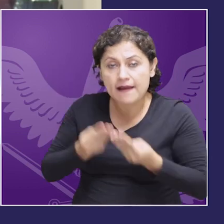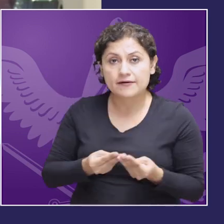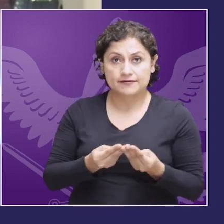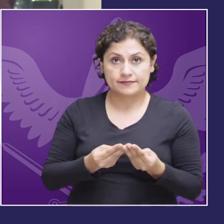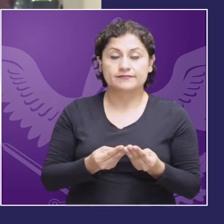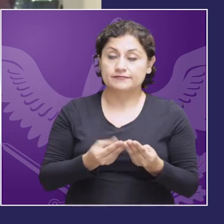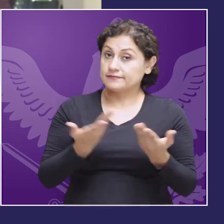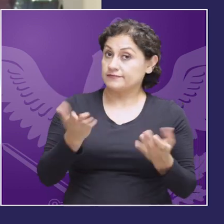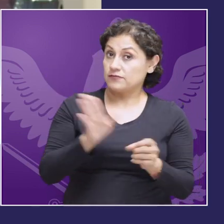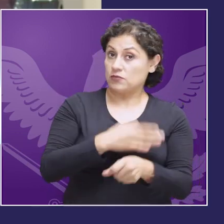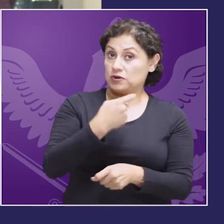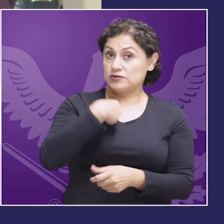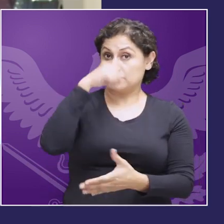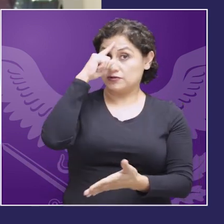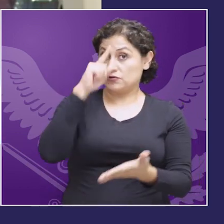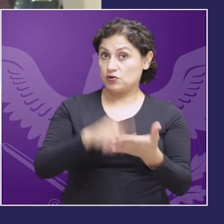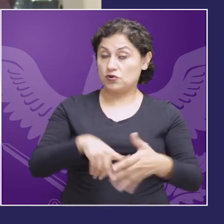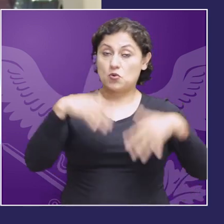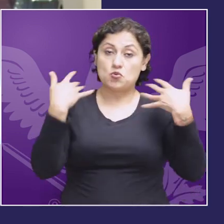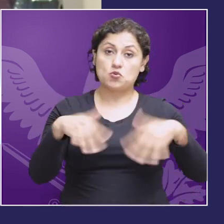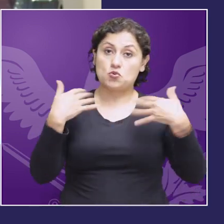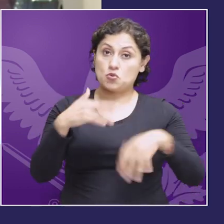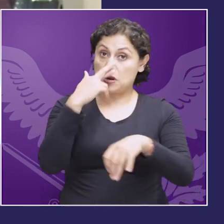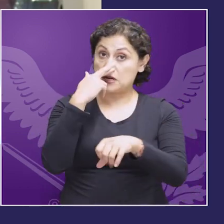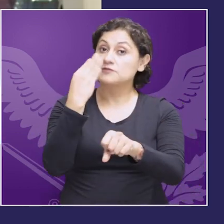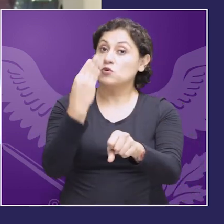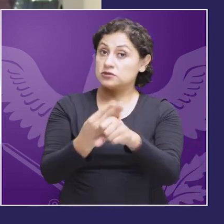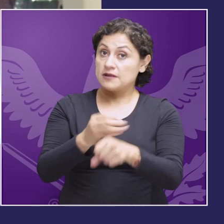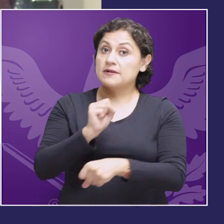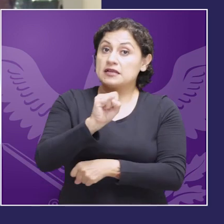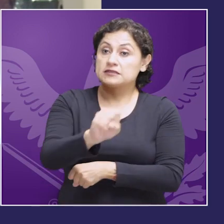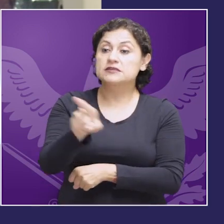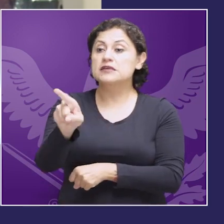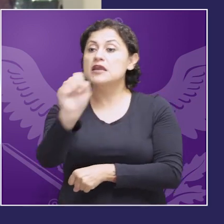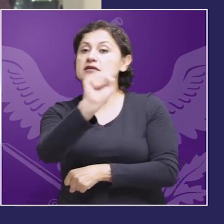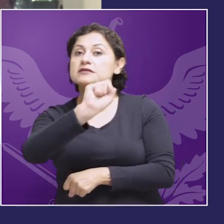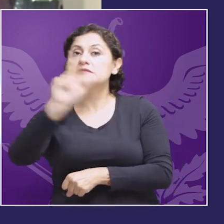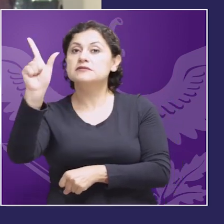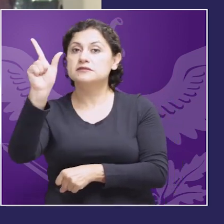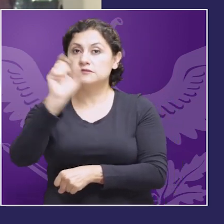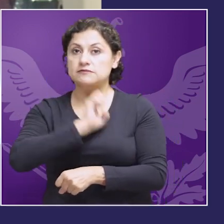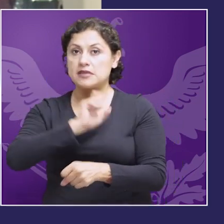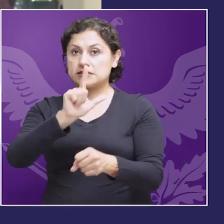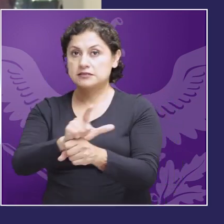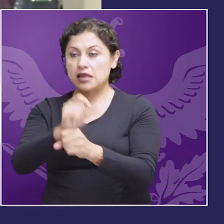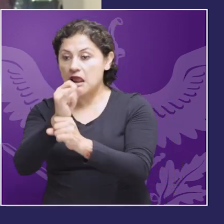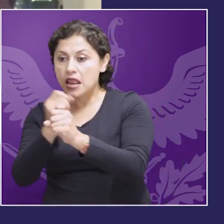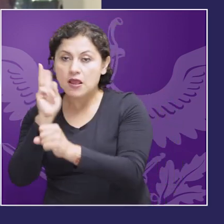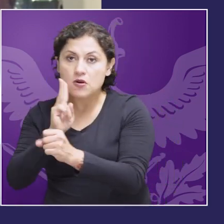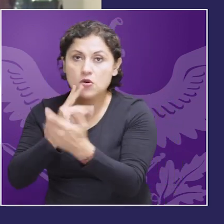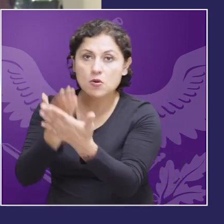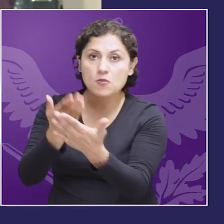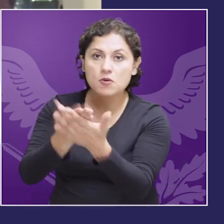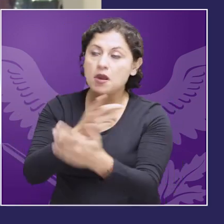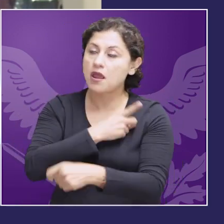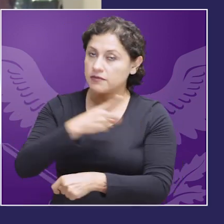una responsabilidad pedir prueba especializada y así, como lo han, insisto, hecho otras disciplinas